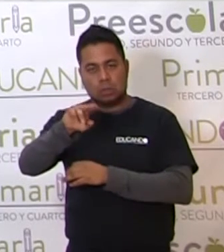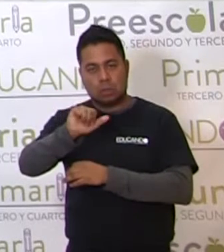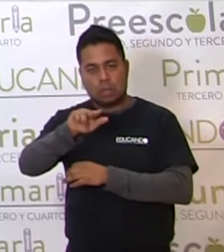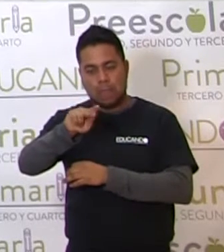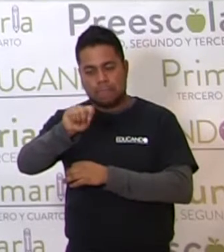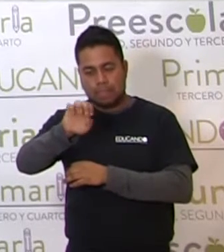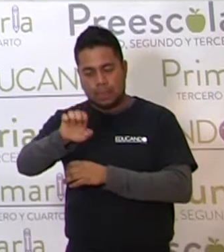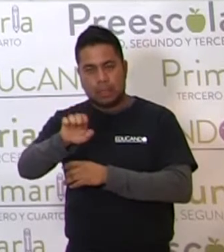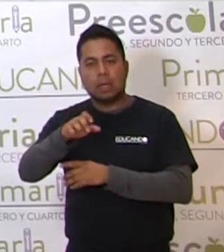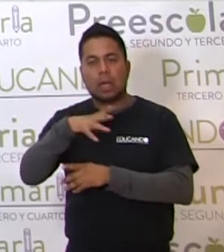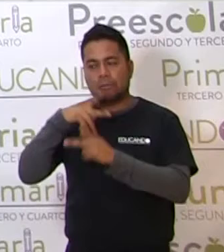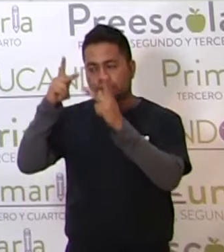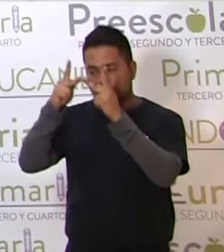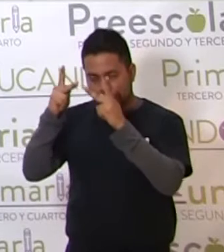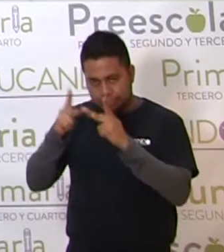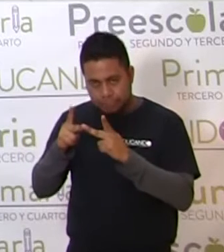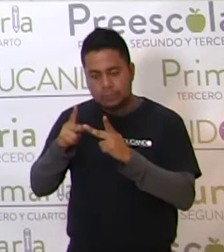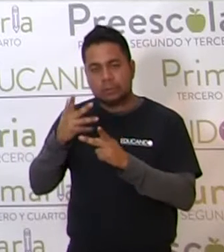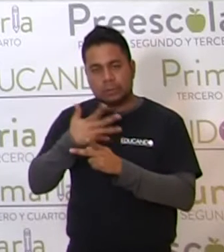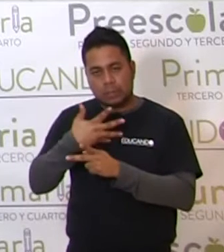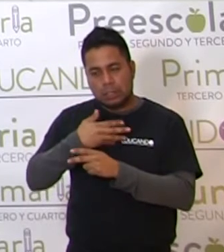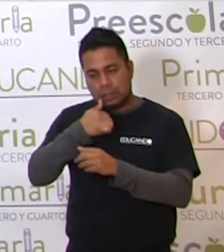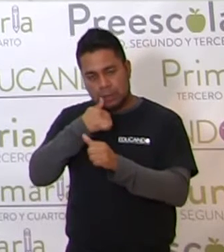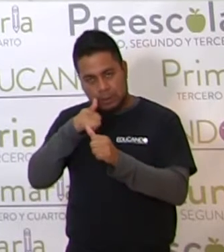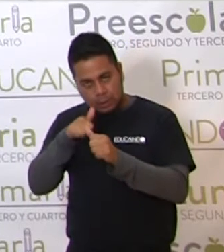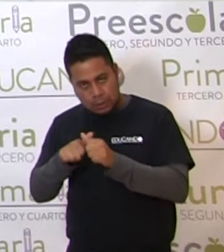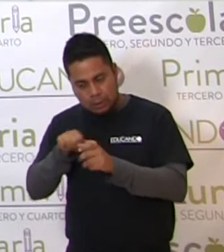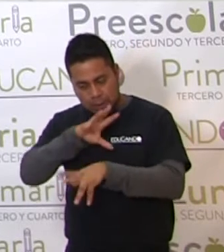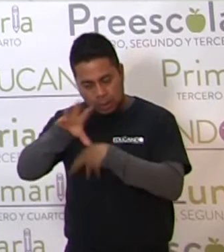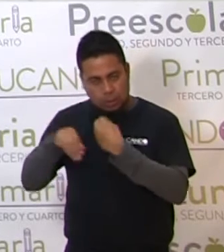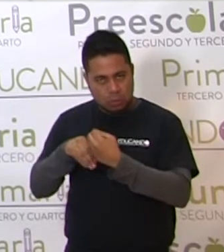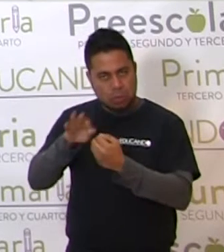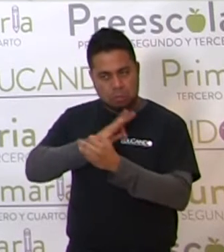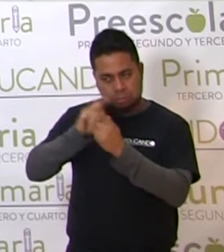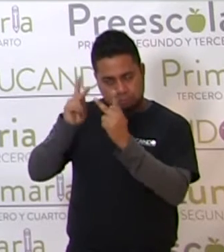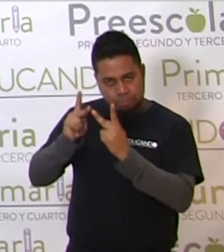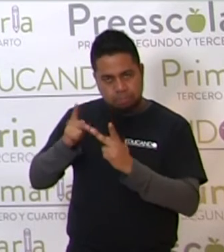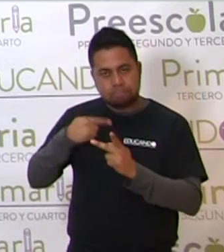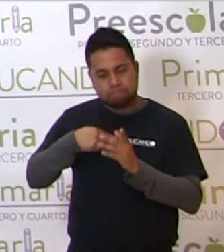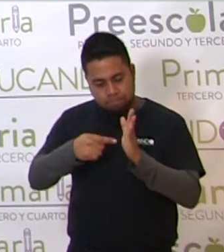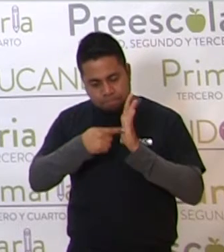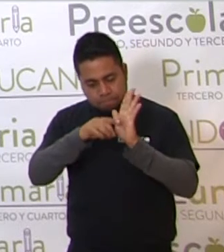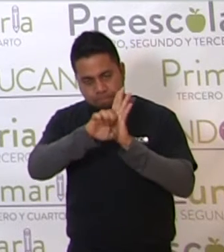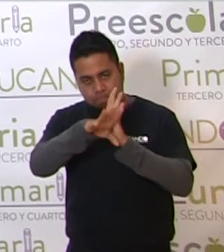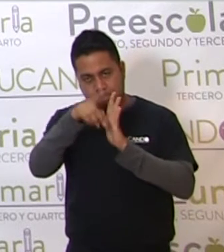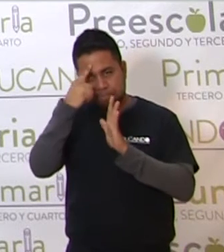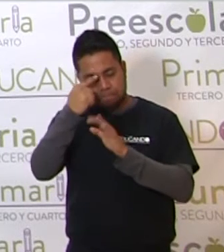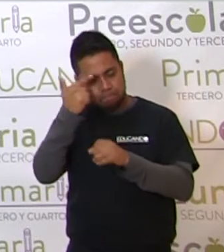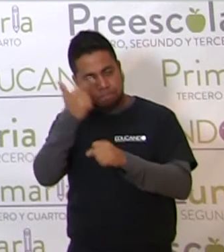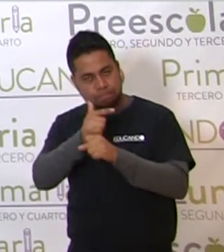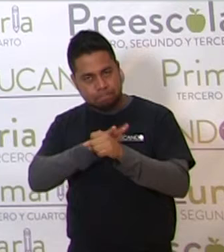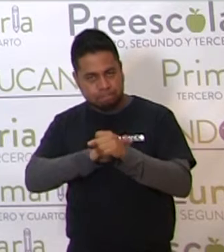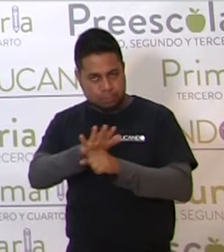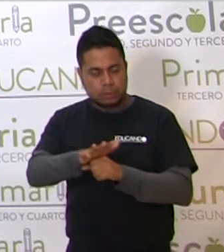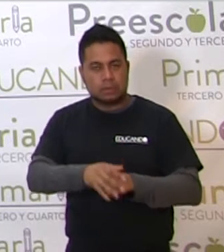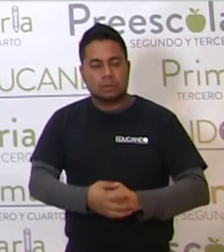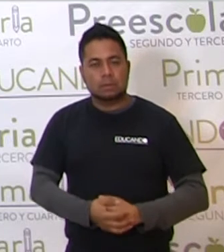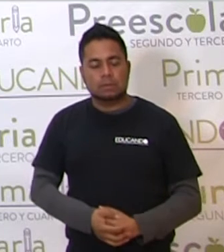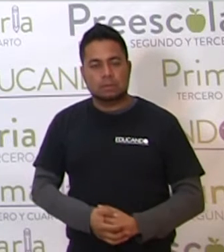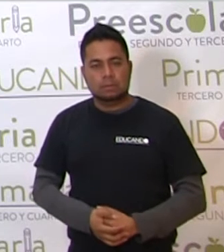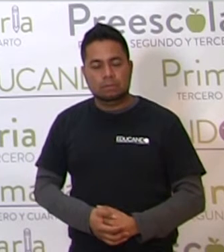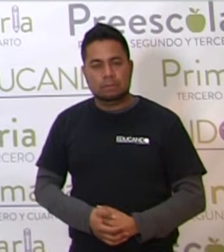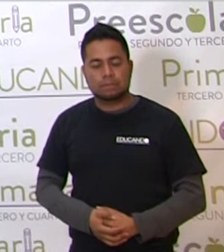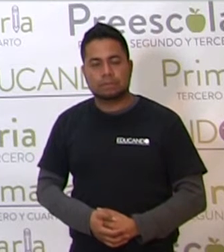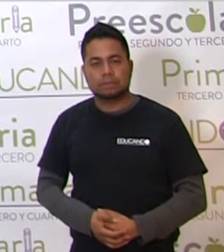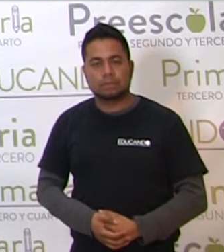atención vamos a poner algunos ejemplos para que te des cuenta A qué nos referimos Cuando tenemos la